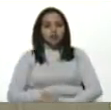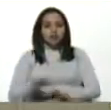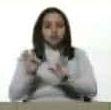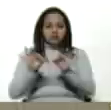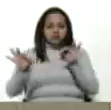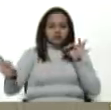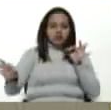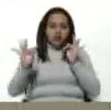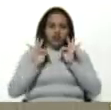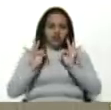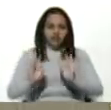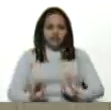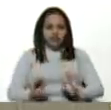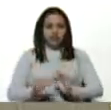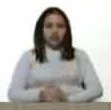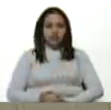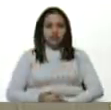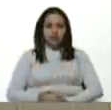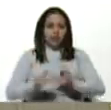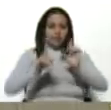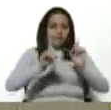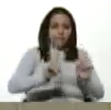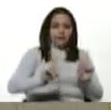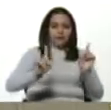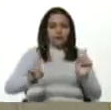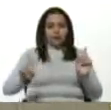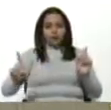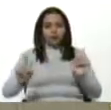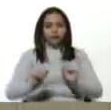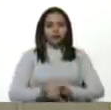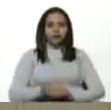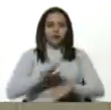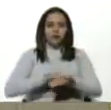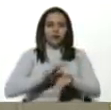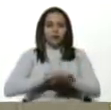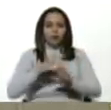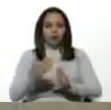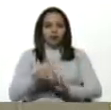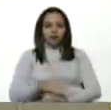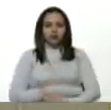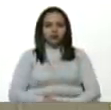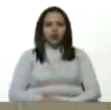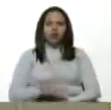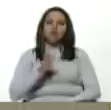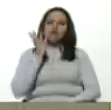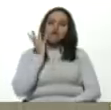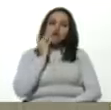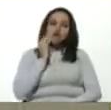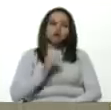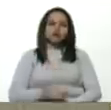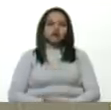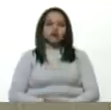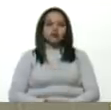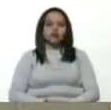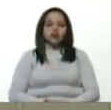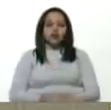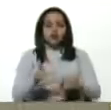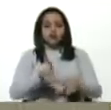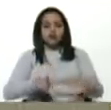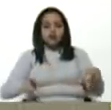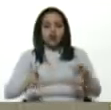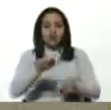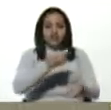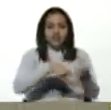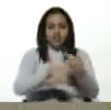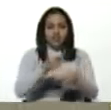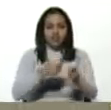espaciamiento físico entre una persona y otra. Porque en estos casos, por ejemplo, un supermercado, yo